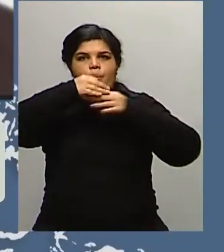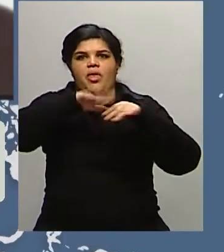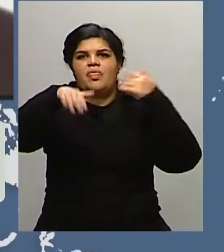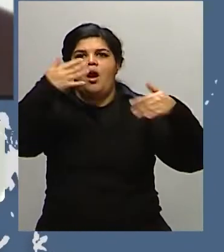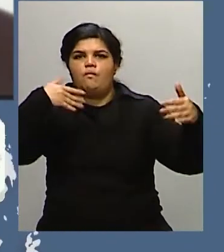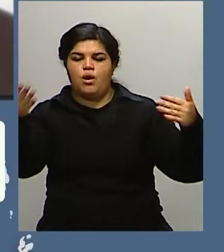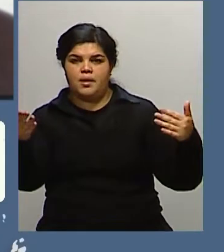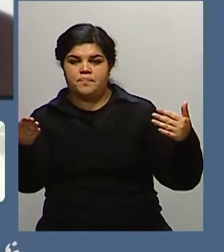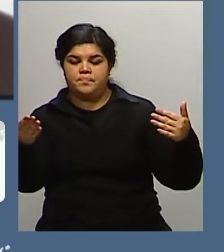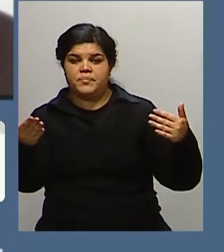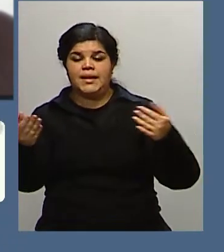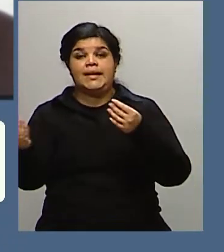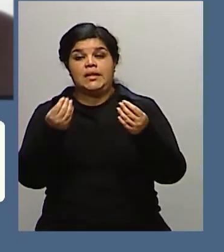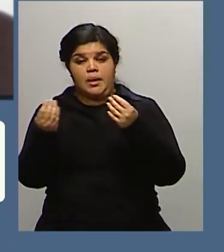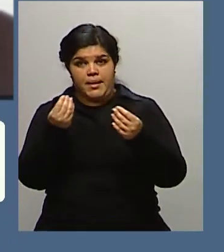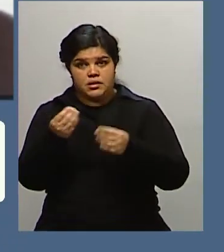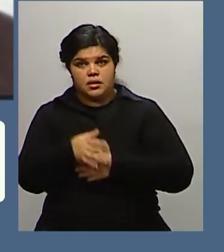Otros países eligen,